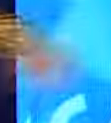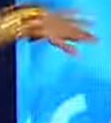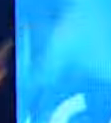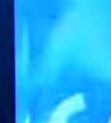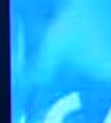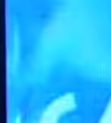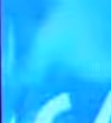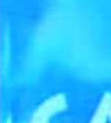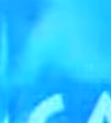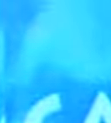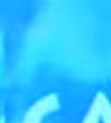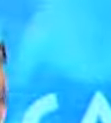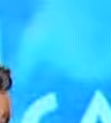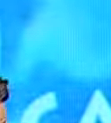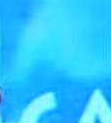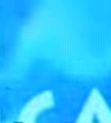that fire.